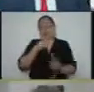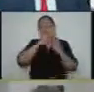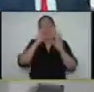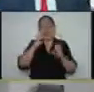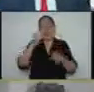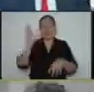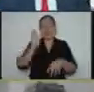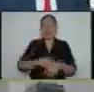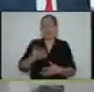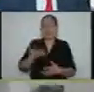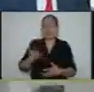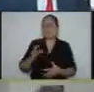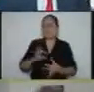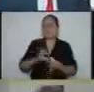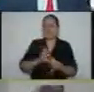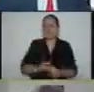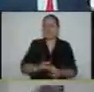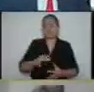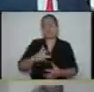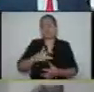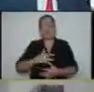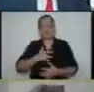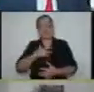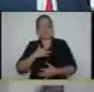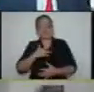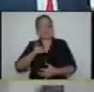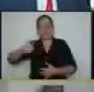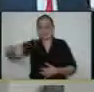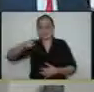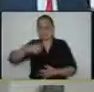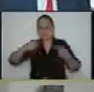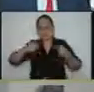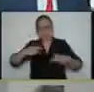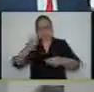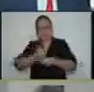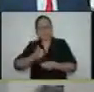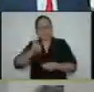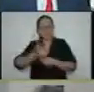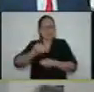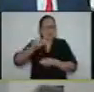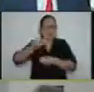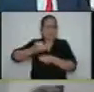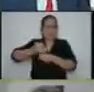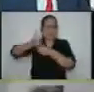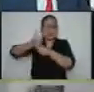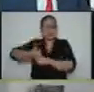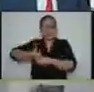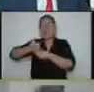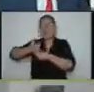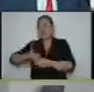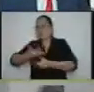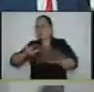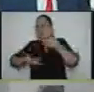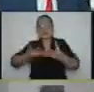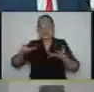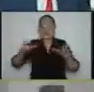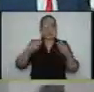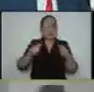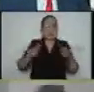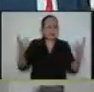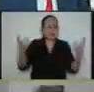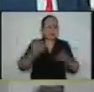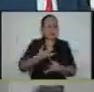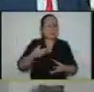toca fibras complejas en donde la gente, lo repito así, está